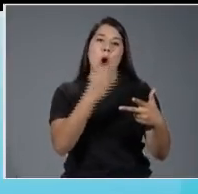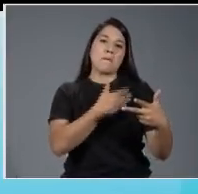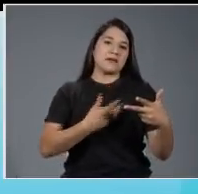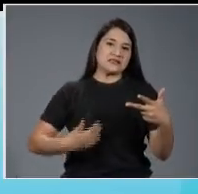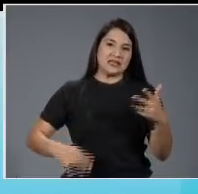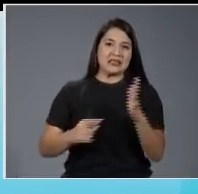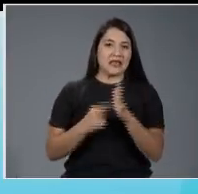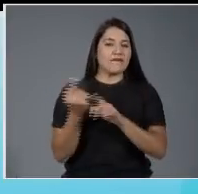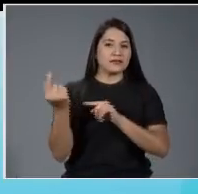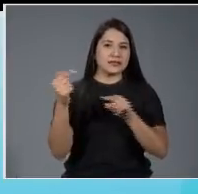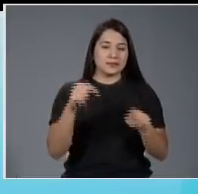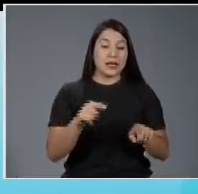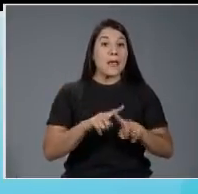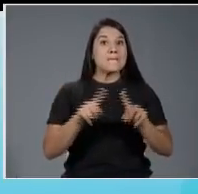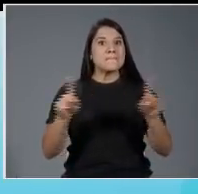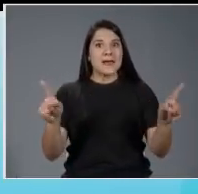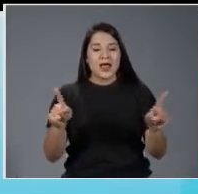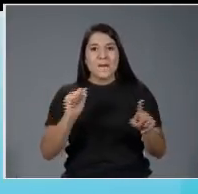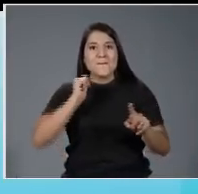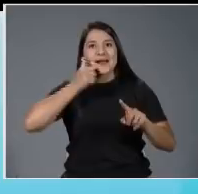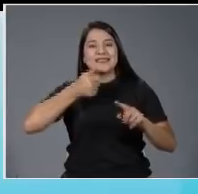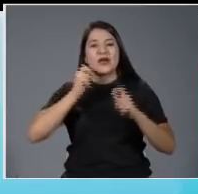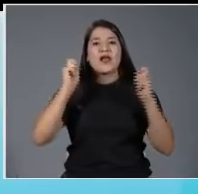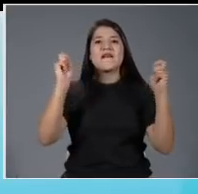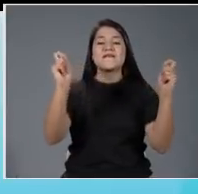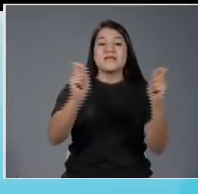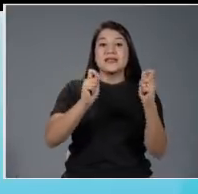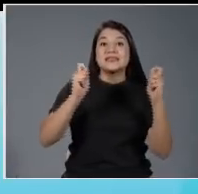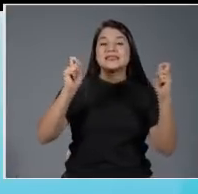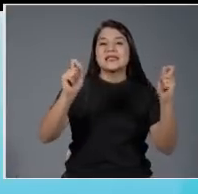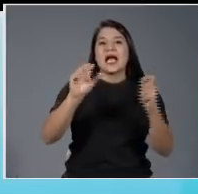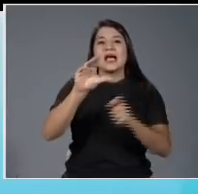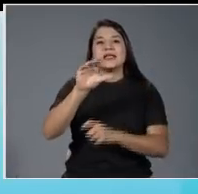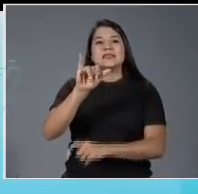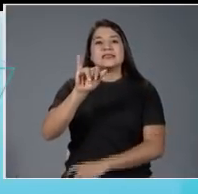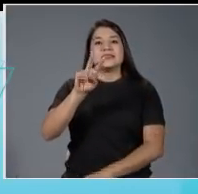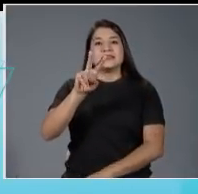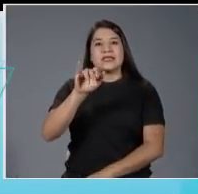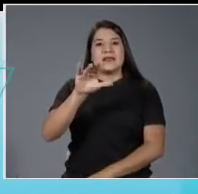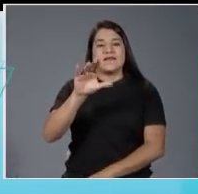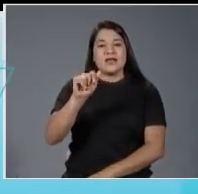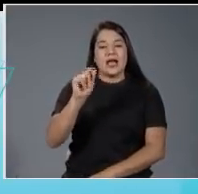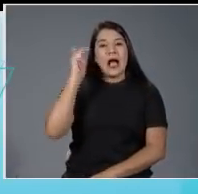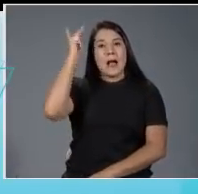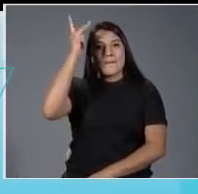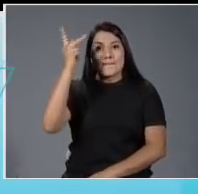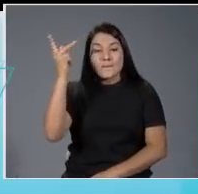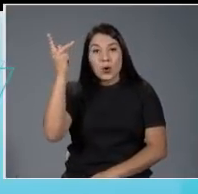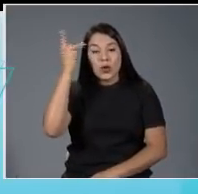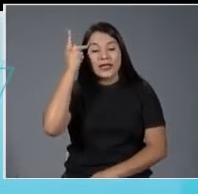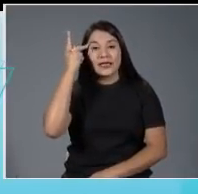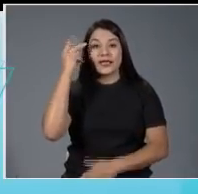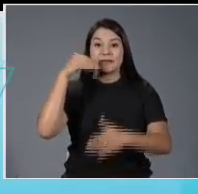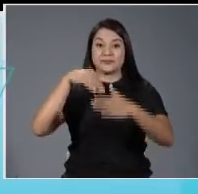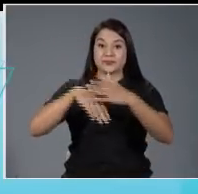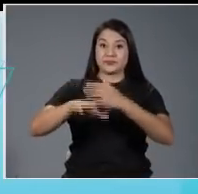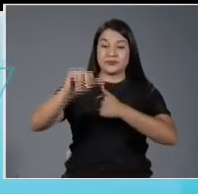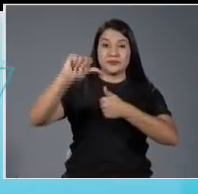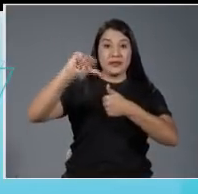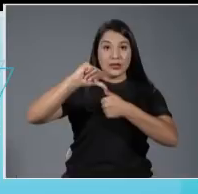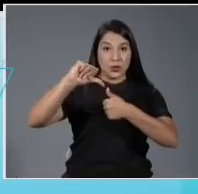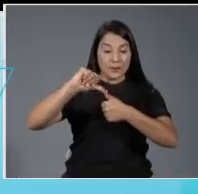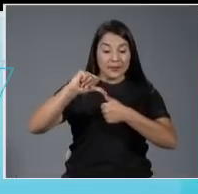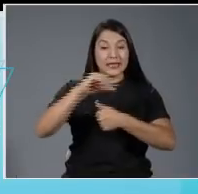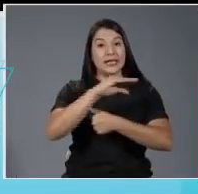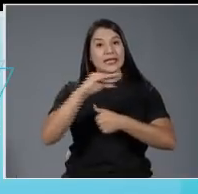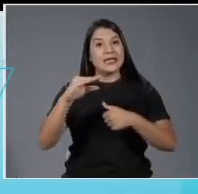de celebración cívica, política, en el marco de América Latina, en la región centroamericana, y